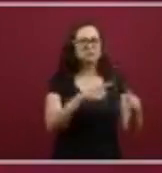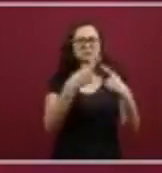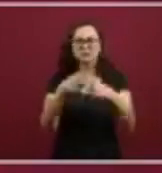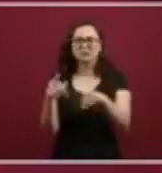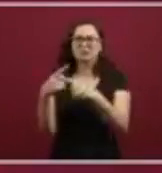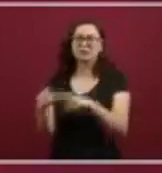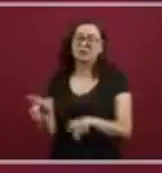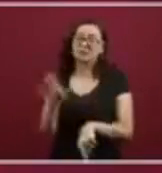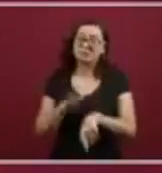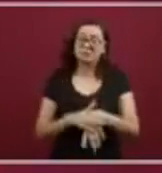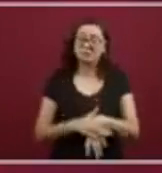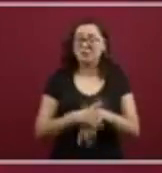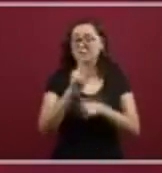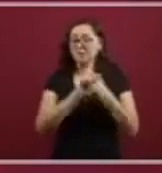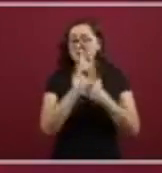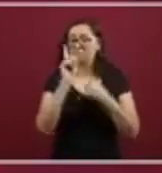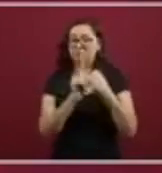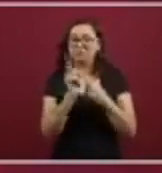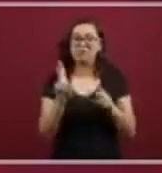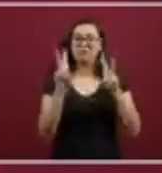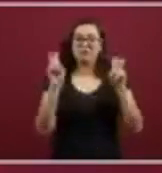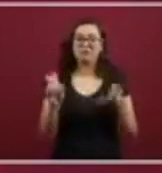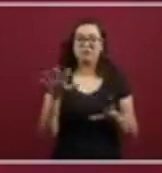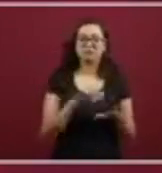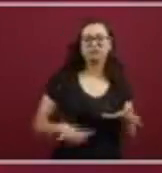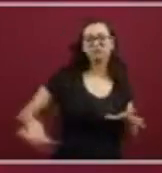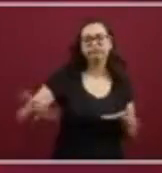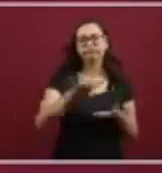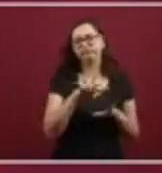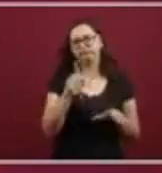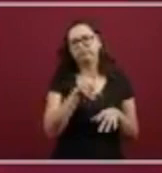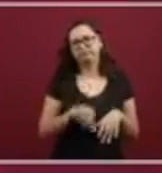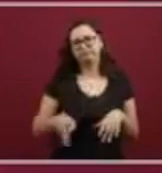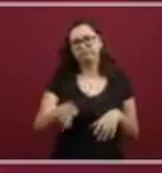situación económica y social de nuestro pueblo,